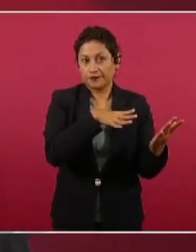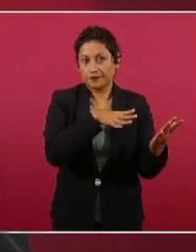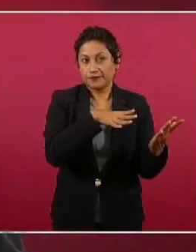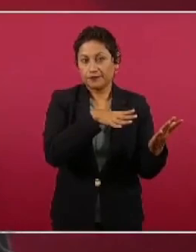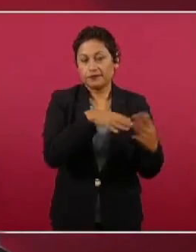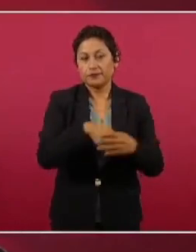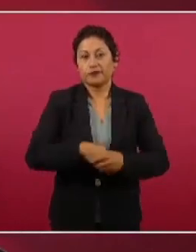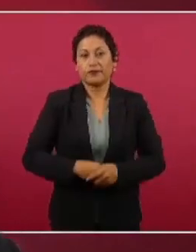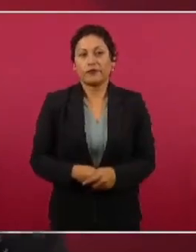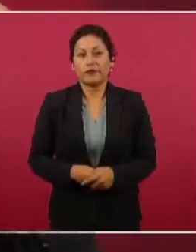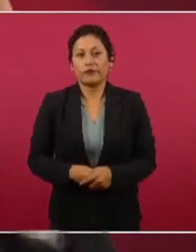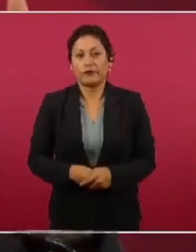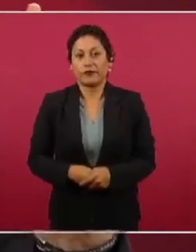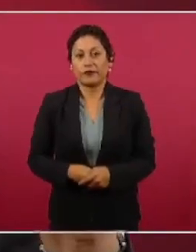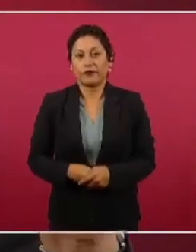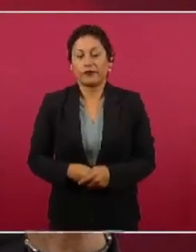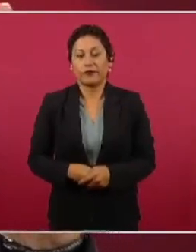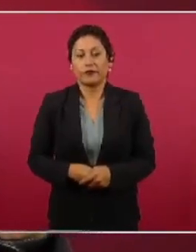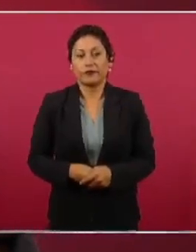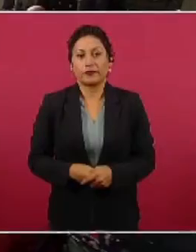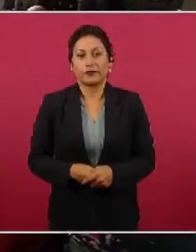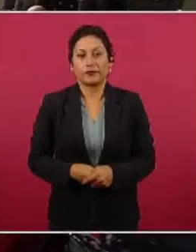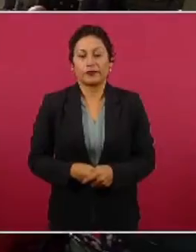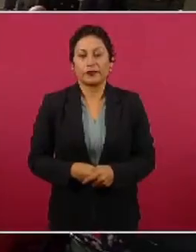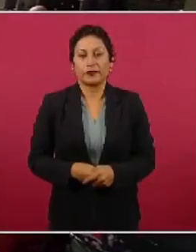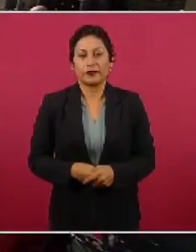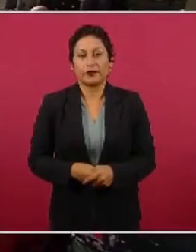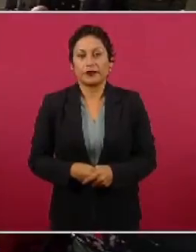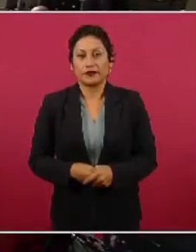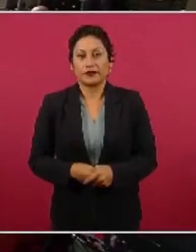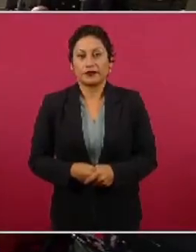que no dejen